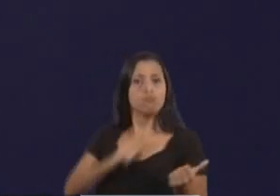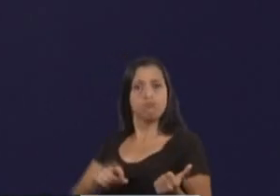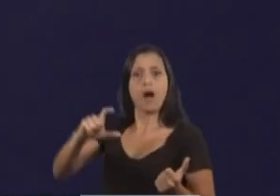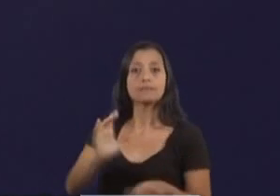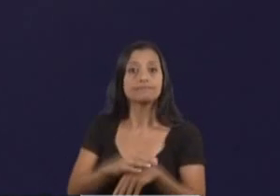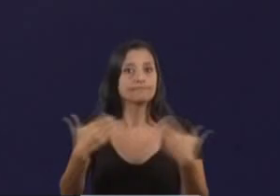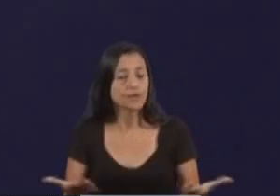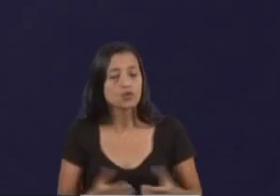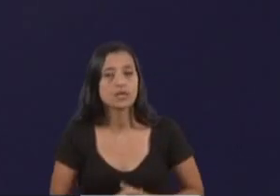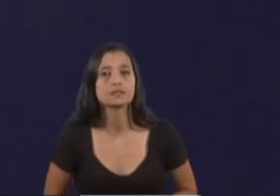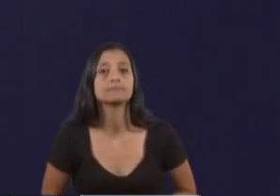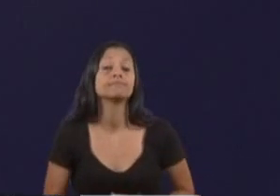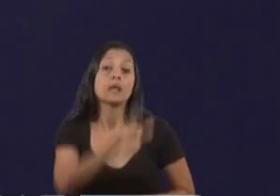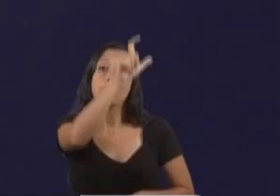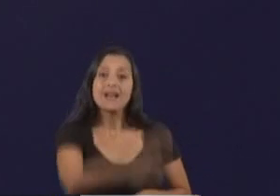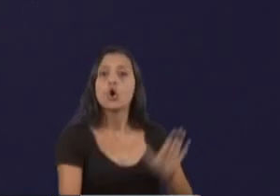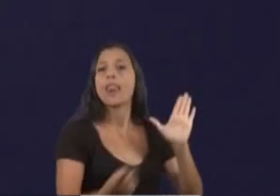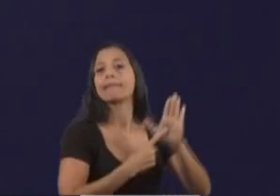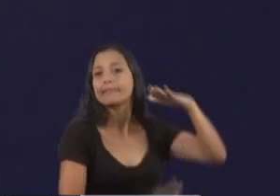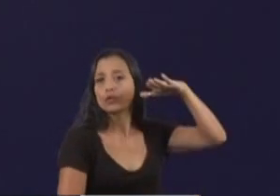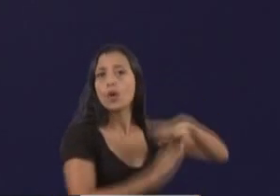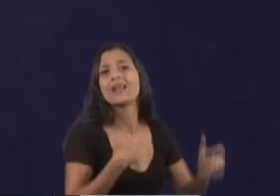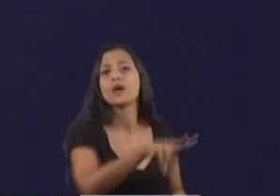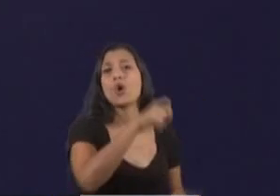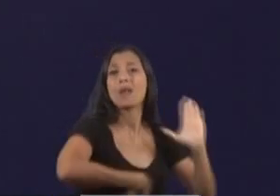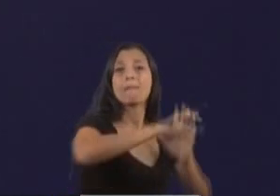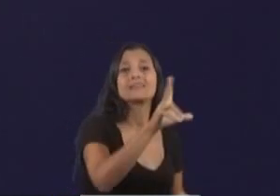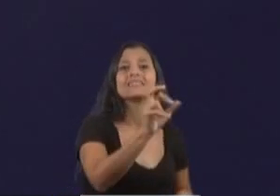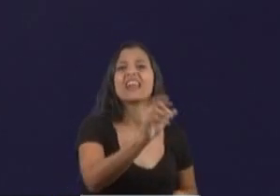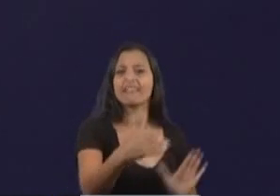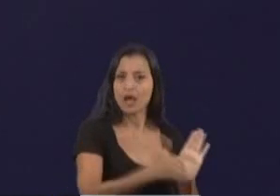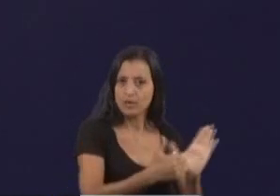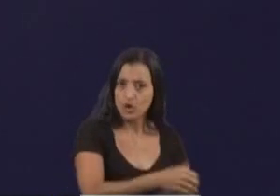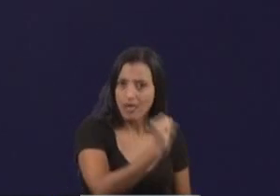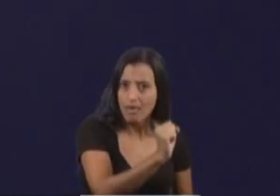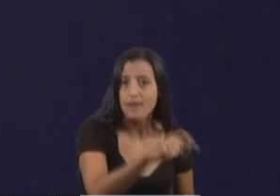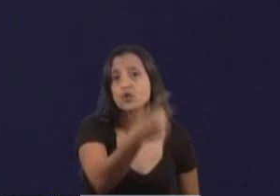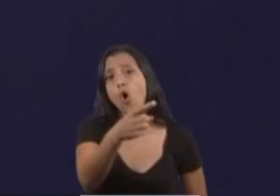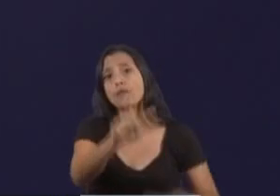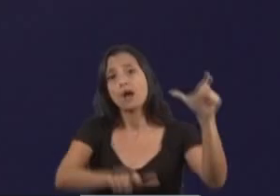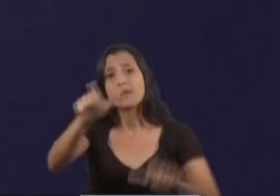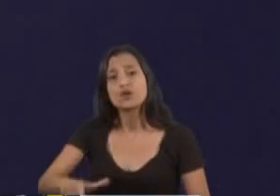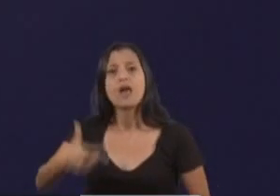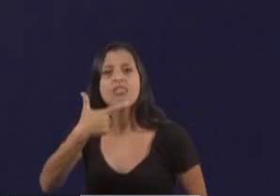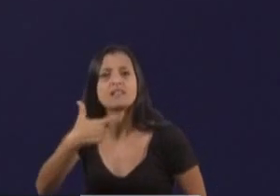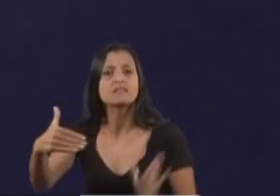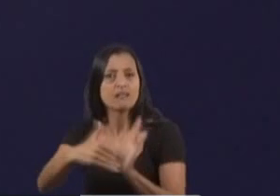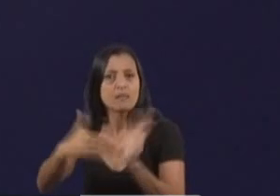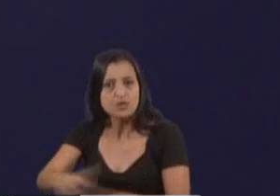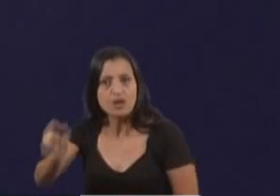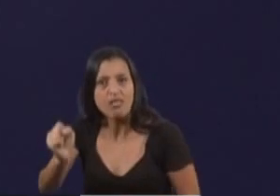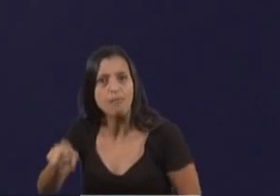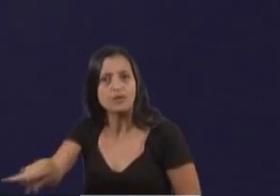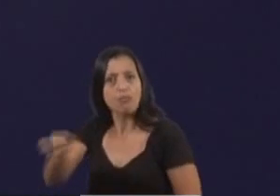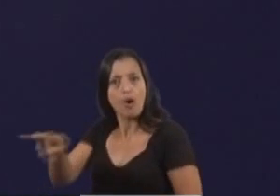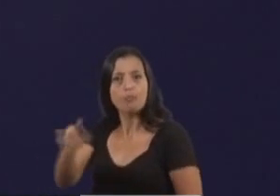primero, el titular de la agencia, cobraba más de 30 millones de pesos y los segundos más de 17 millones de pesos. Ustedes recordarán